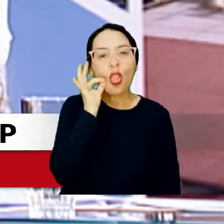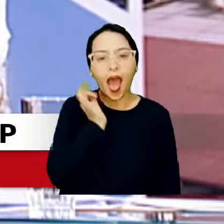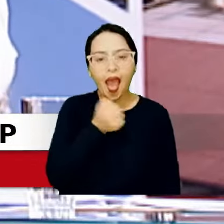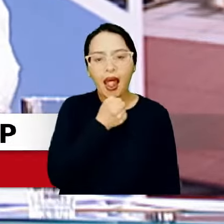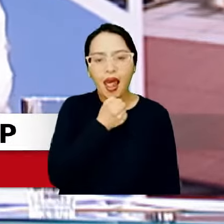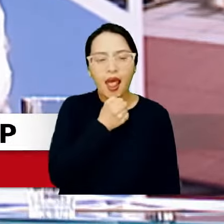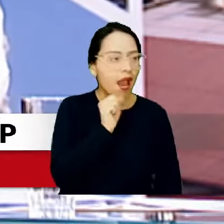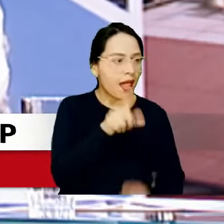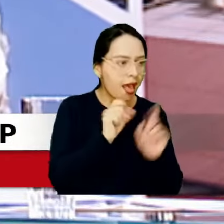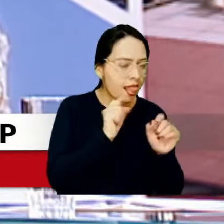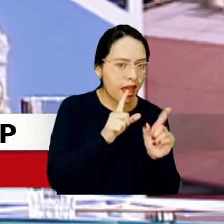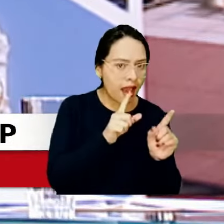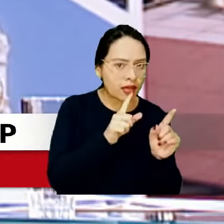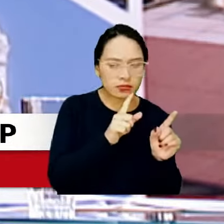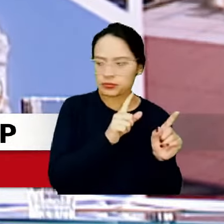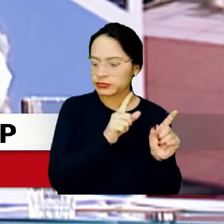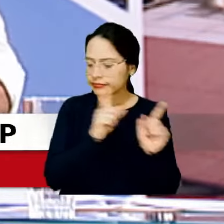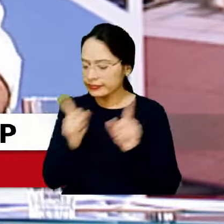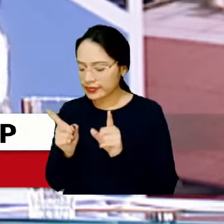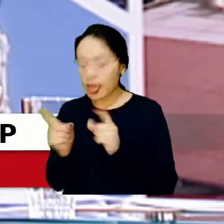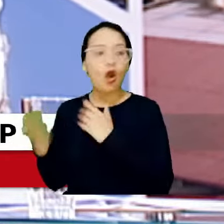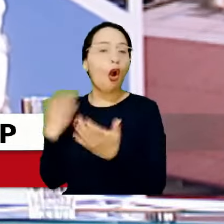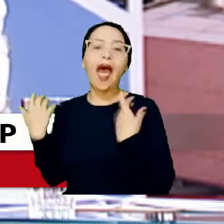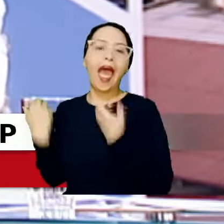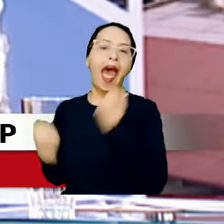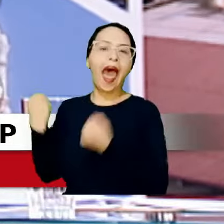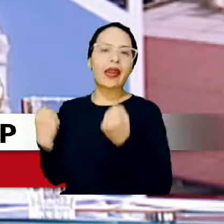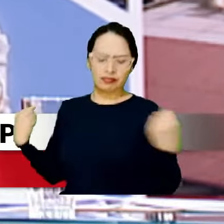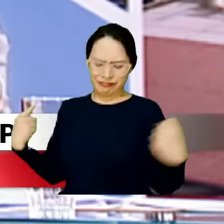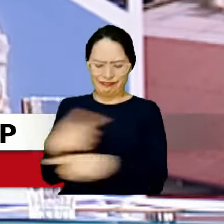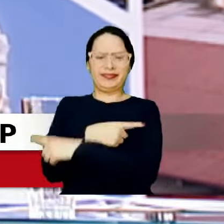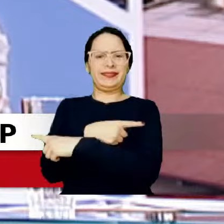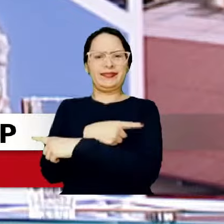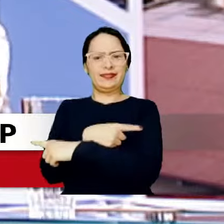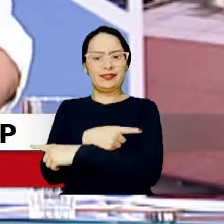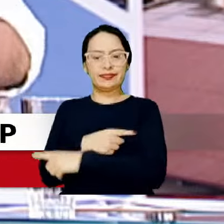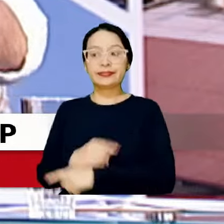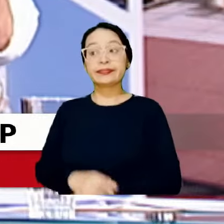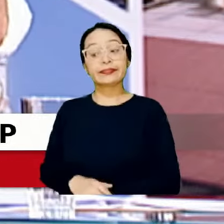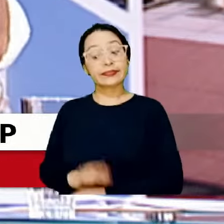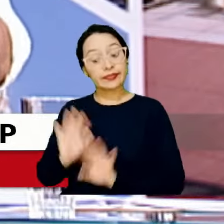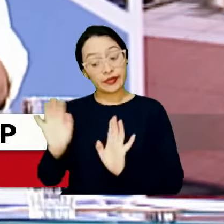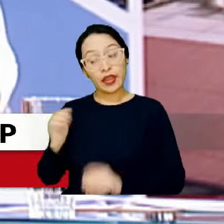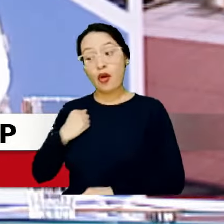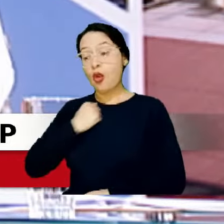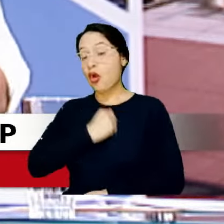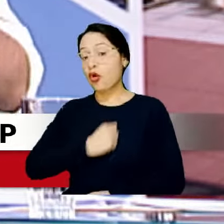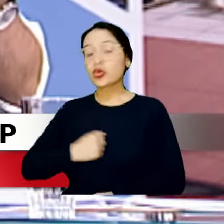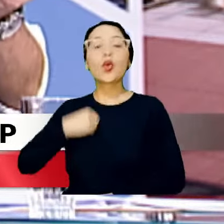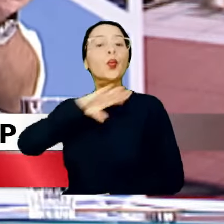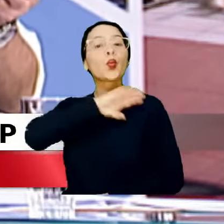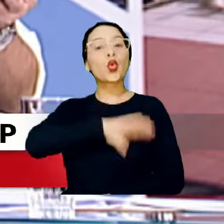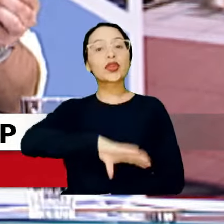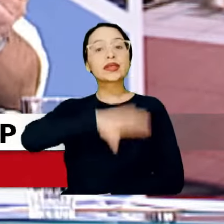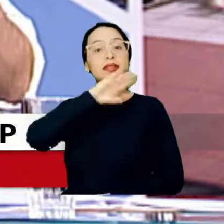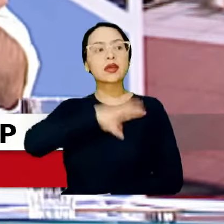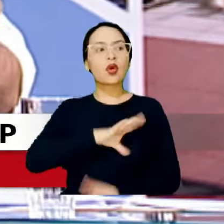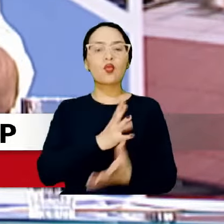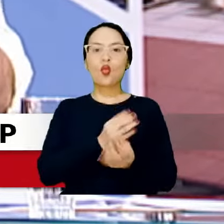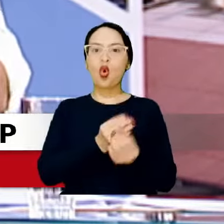que es de gracioso, porque la gente del municipio le tiene miedo a usted, señor alcalde. ¿Cuántas personas me han escrito del municipio el día